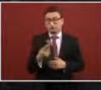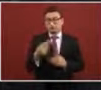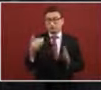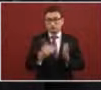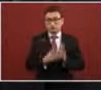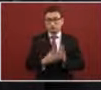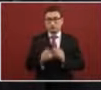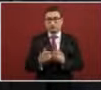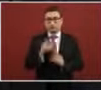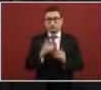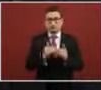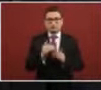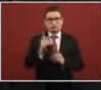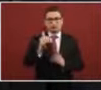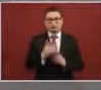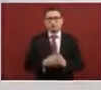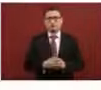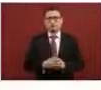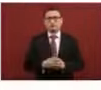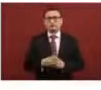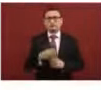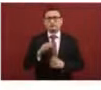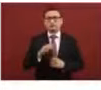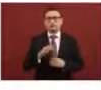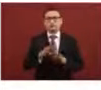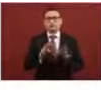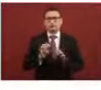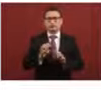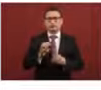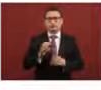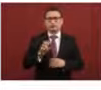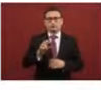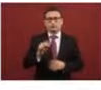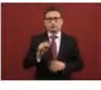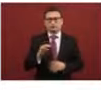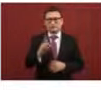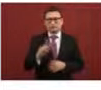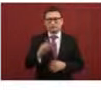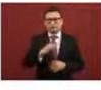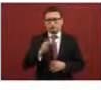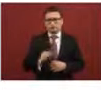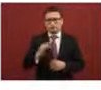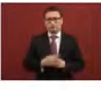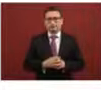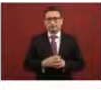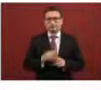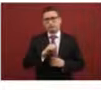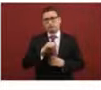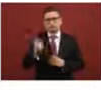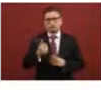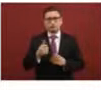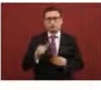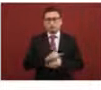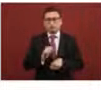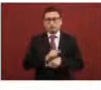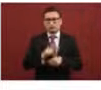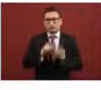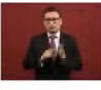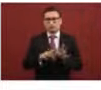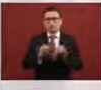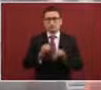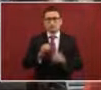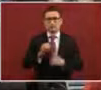cual da un sobreprecio de 983%. Posteriormente, otro Volkswagen Sedán,